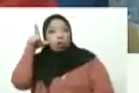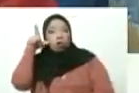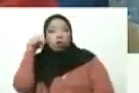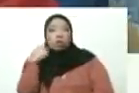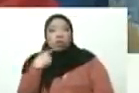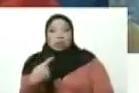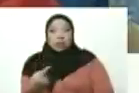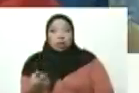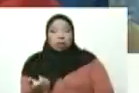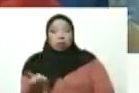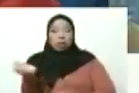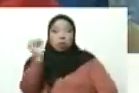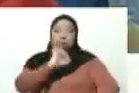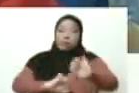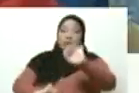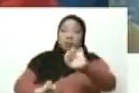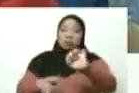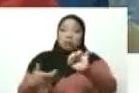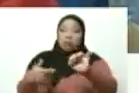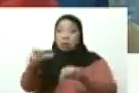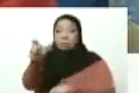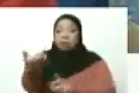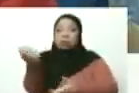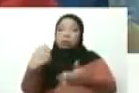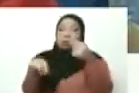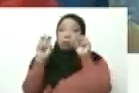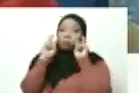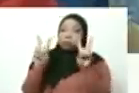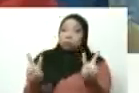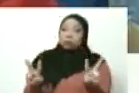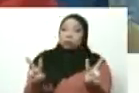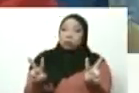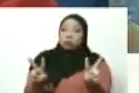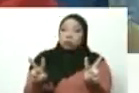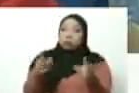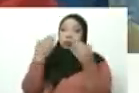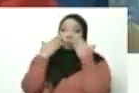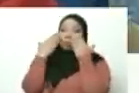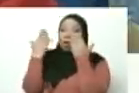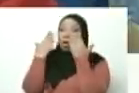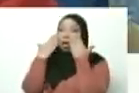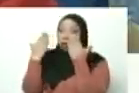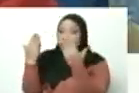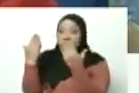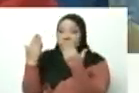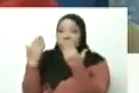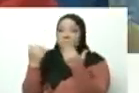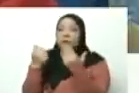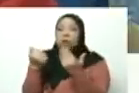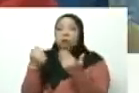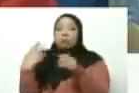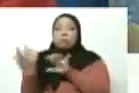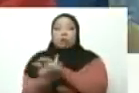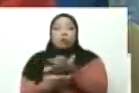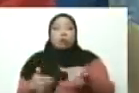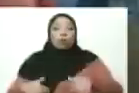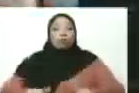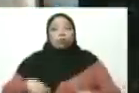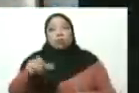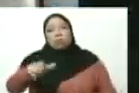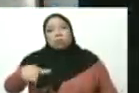de este sujeto vean bien ernesto quintero que le desgracia la vida